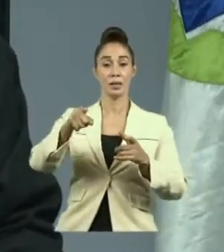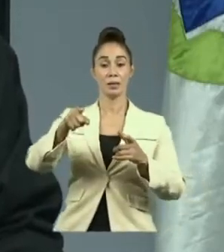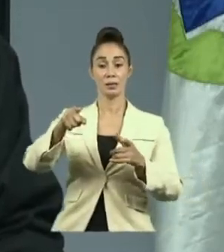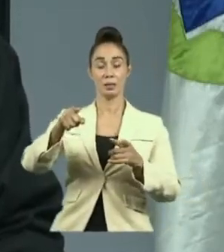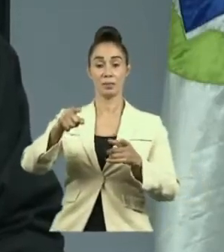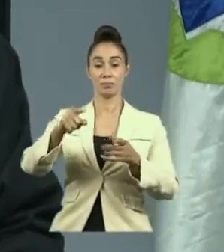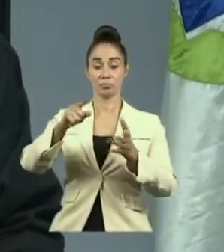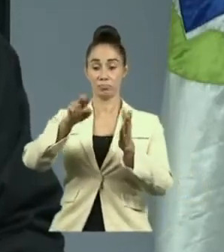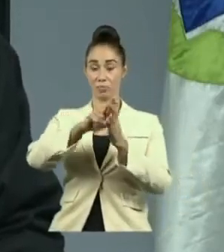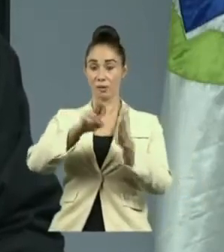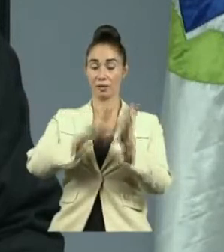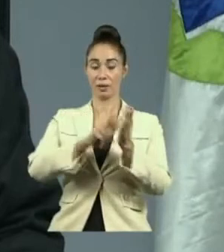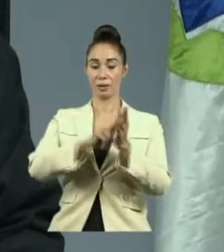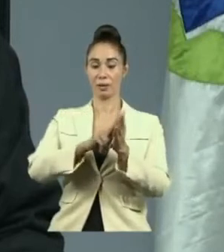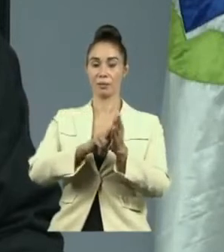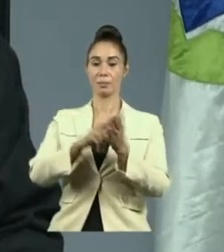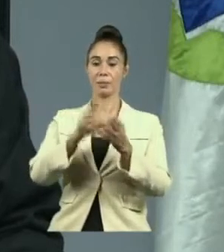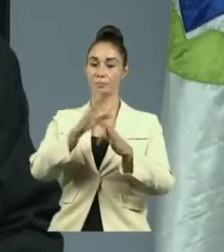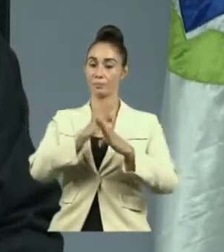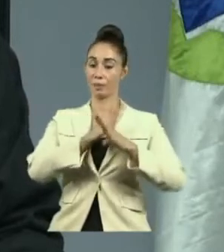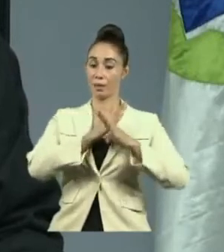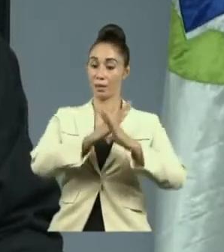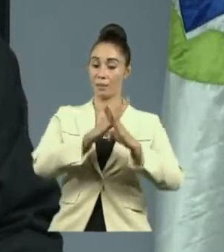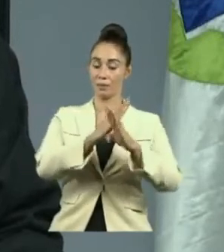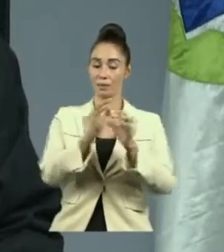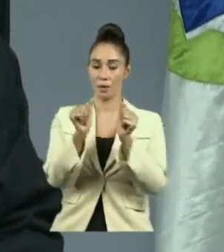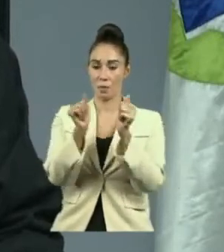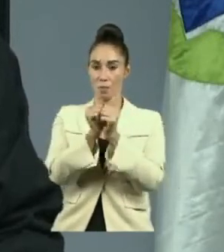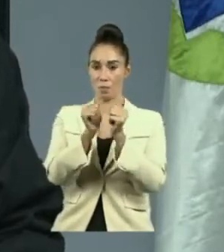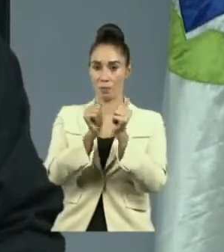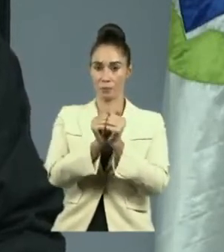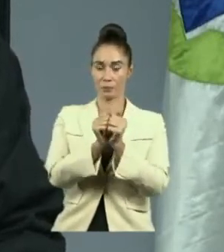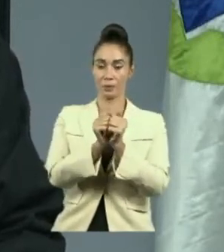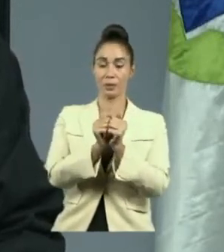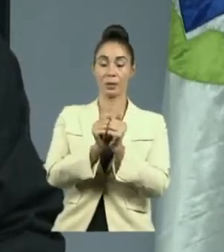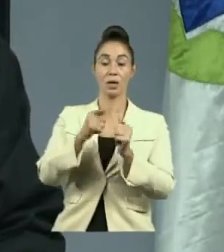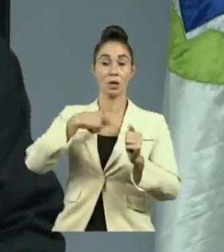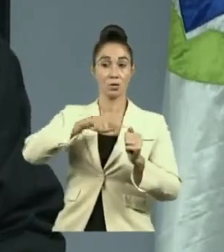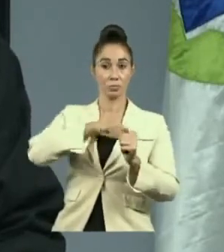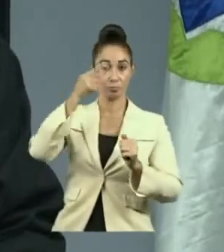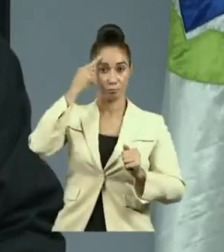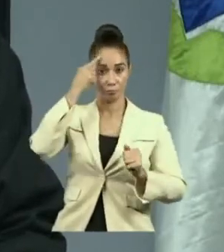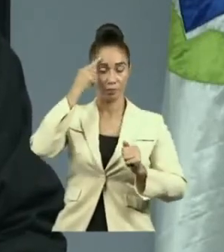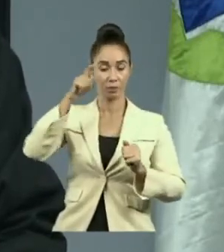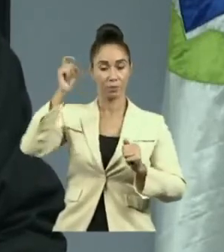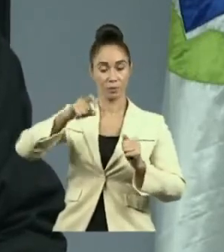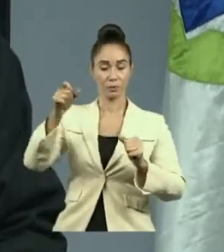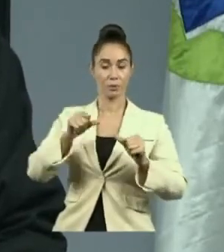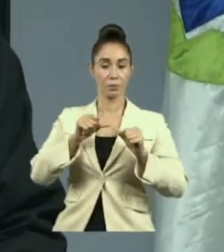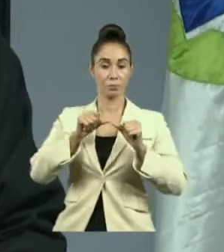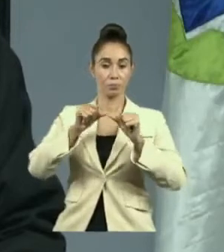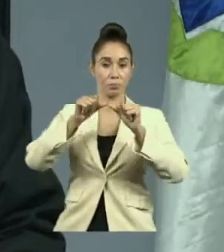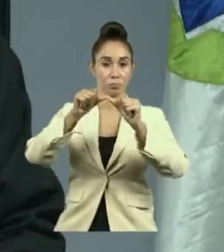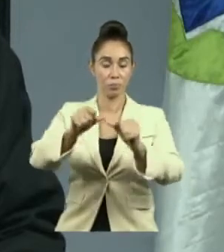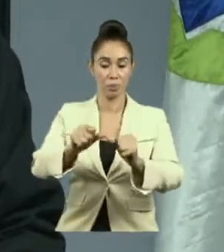social todo lo contrario creemos que se debe mantener y ser